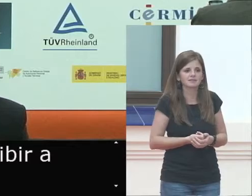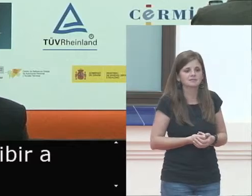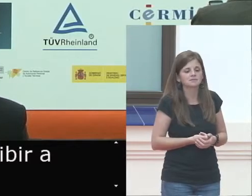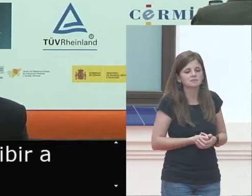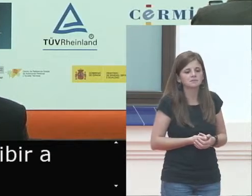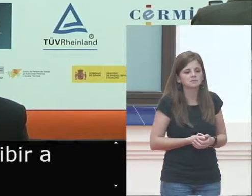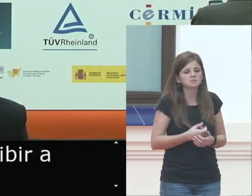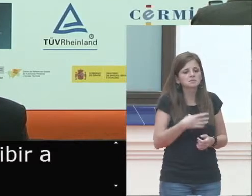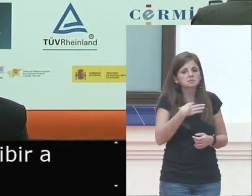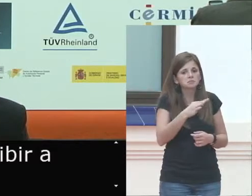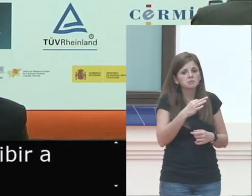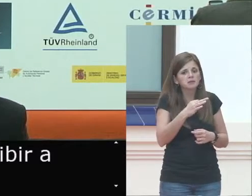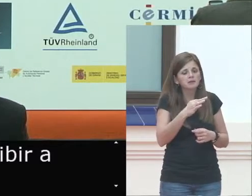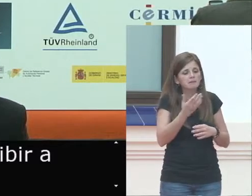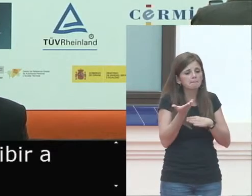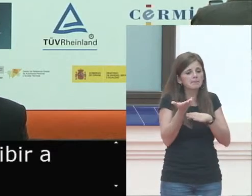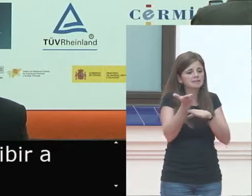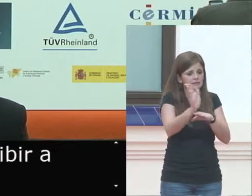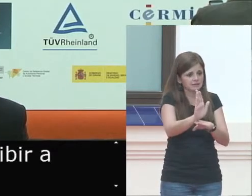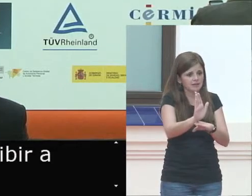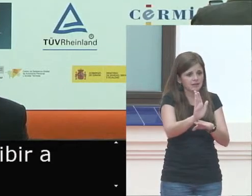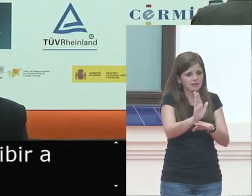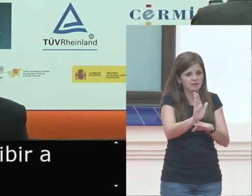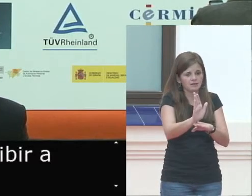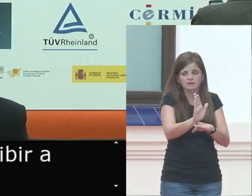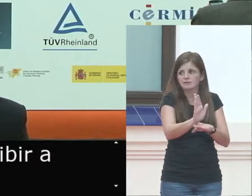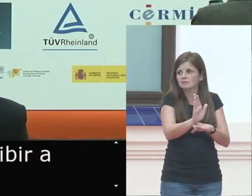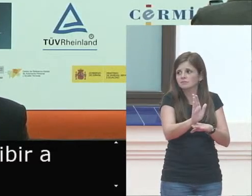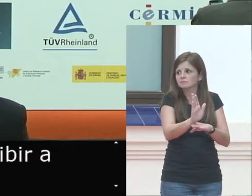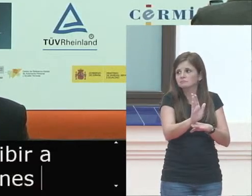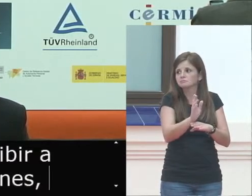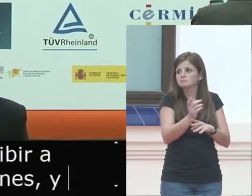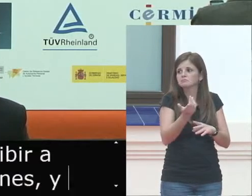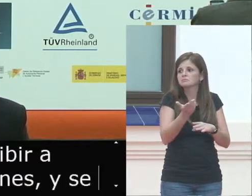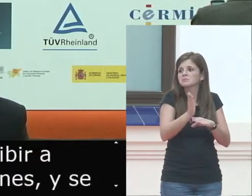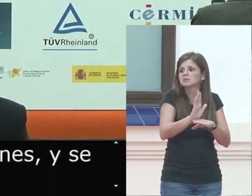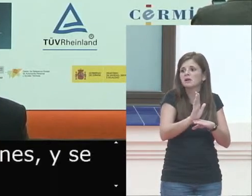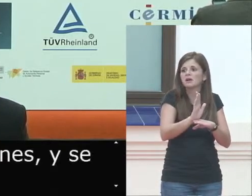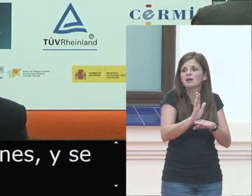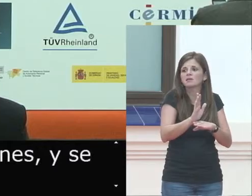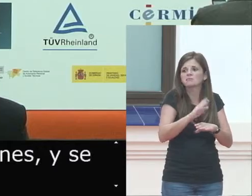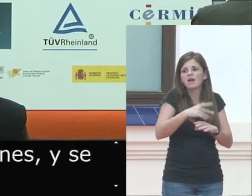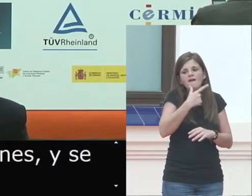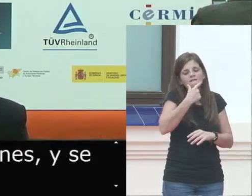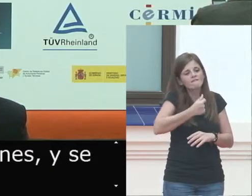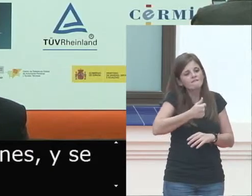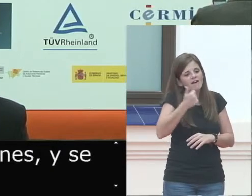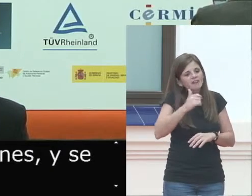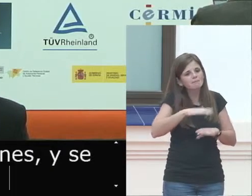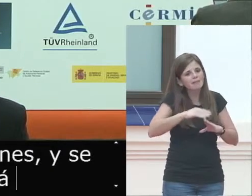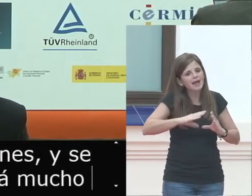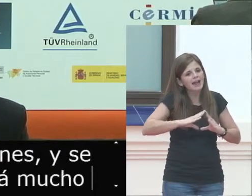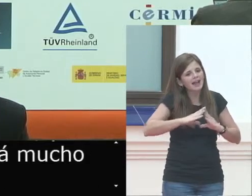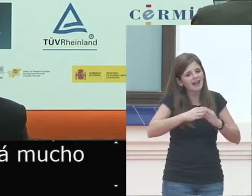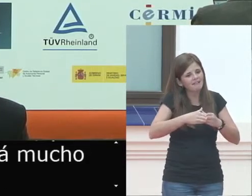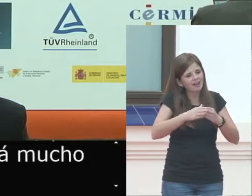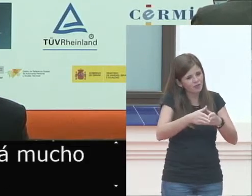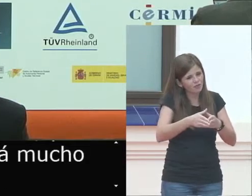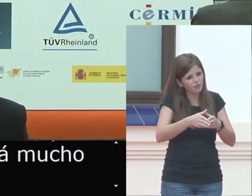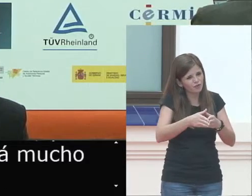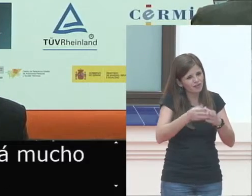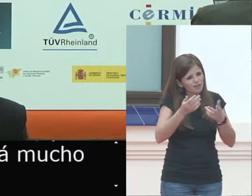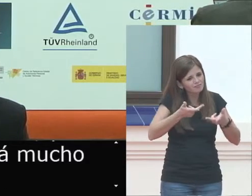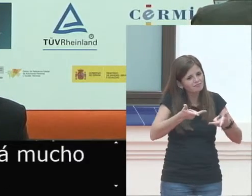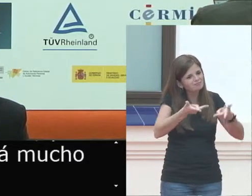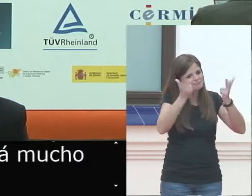y se puede presentarlo de manera que está mucho más fácil para el navegador permitir a la persona